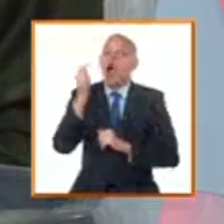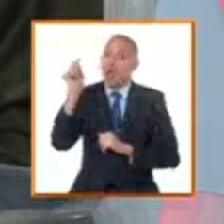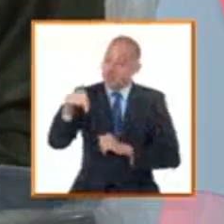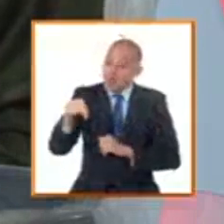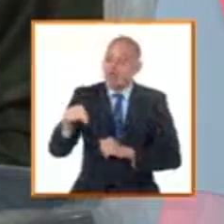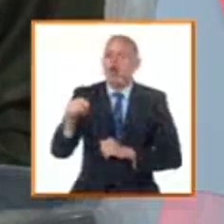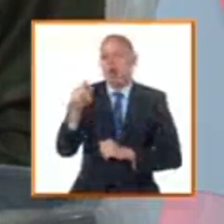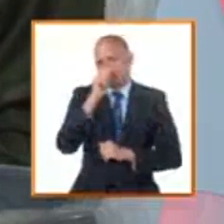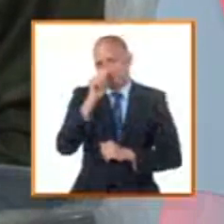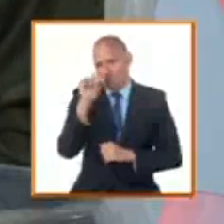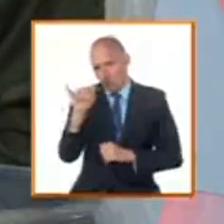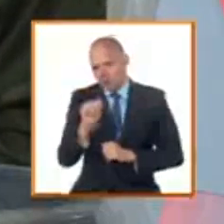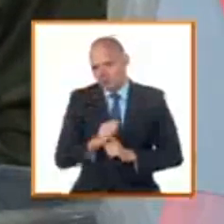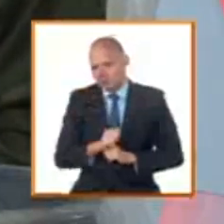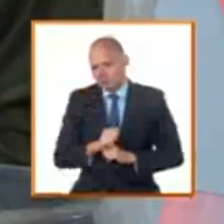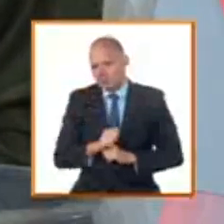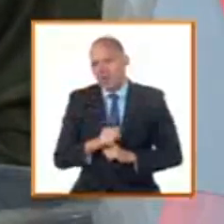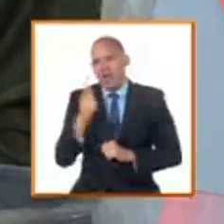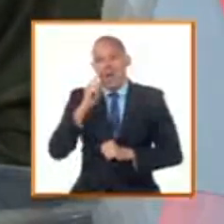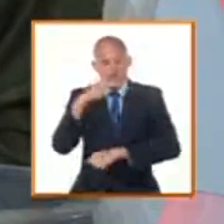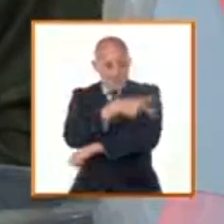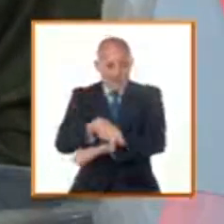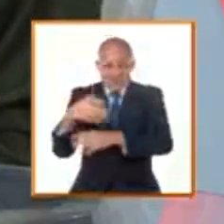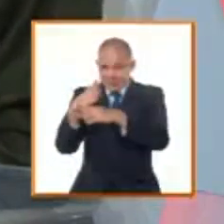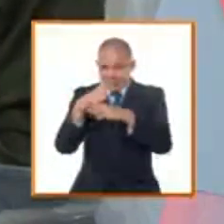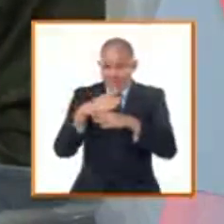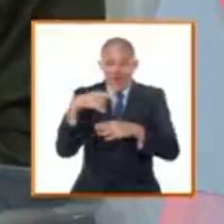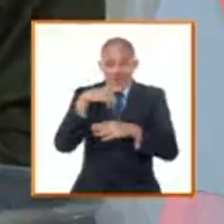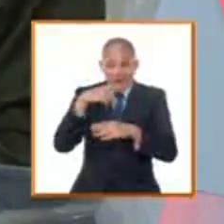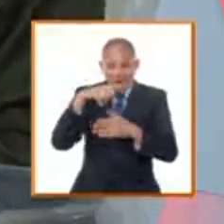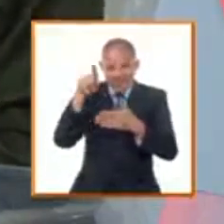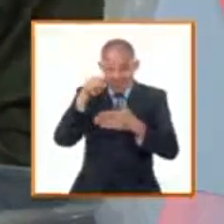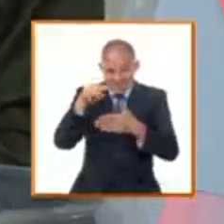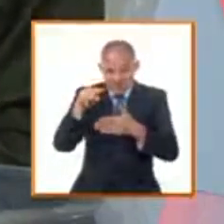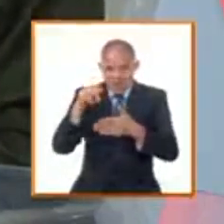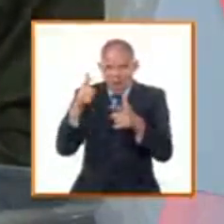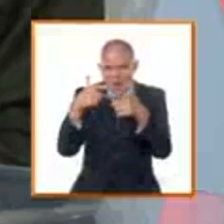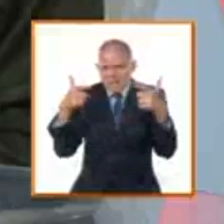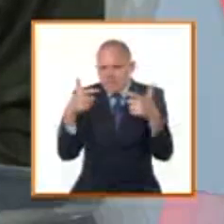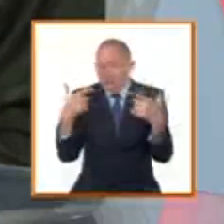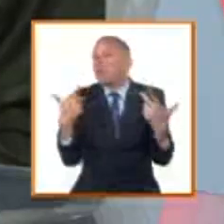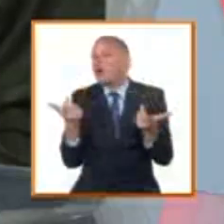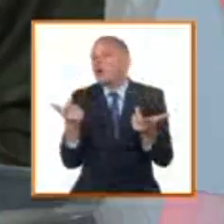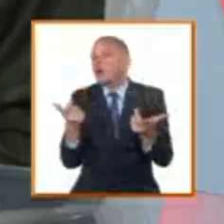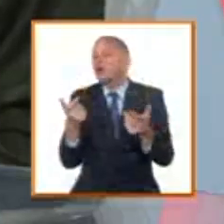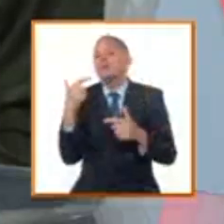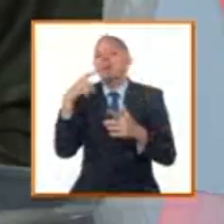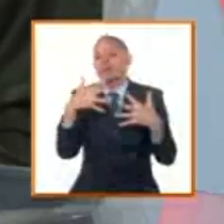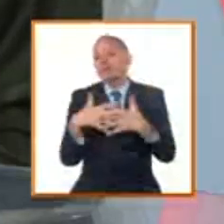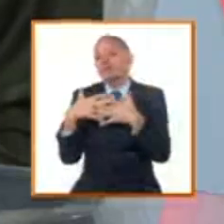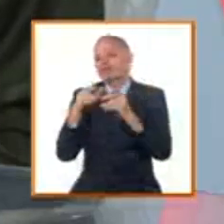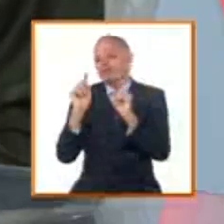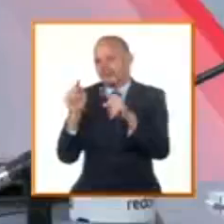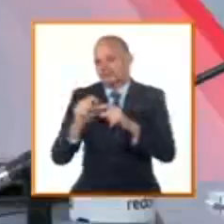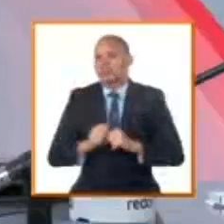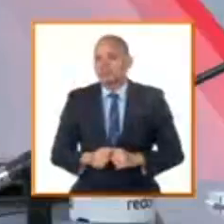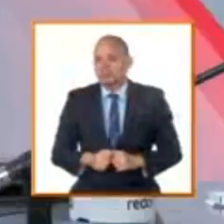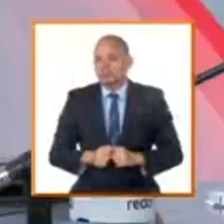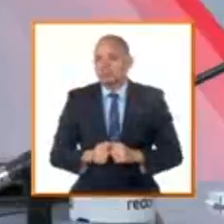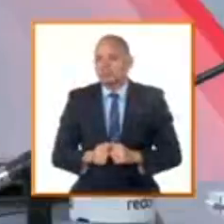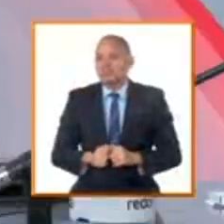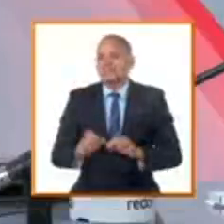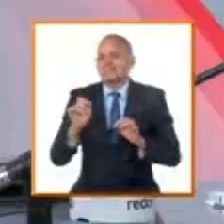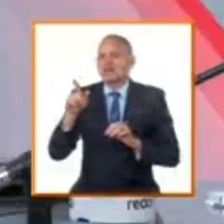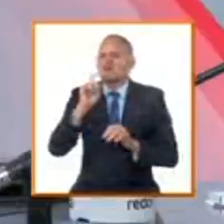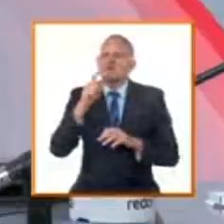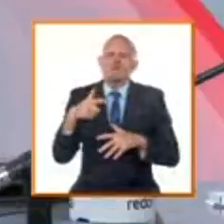el principal origen de la droga que se intenta introducir al país. Y fundamentalmente se logra o intentan introducirlo a